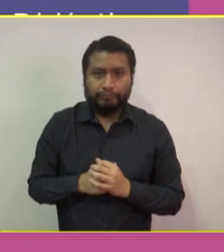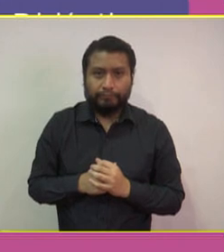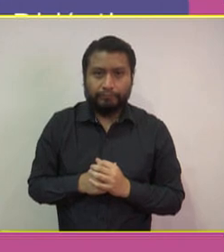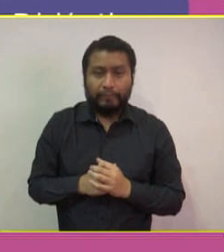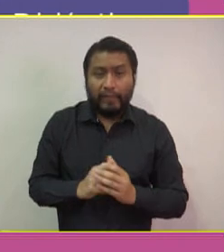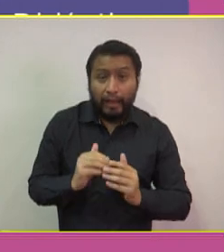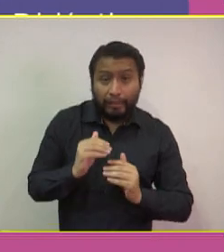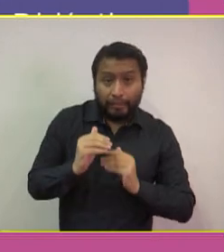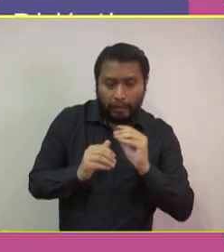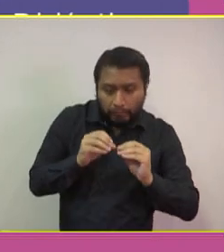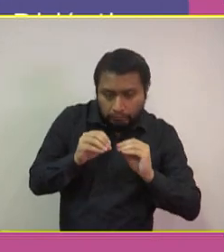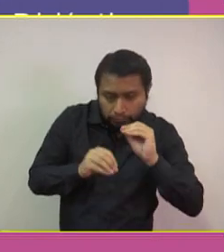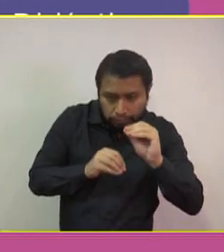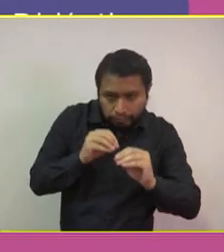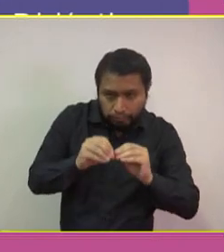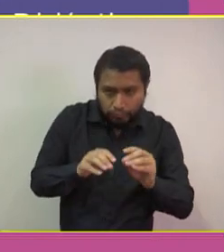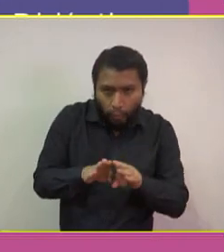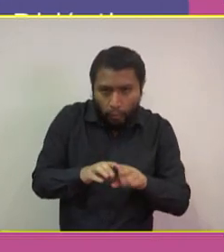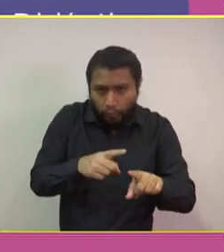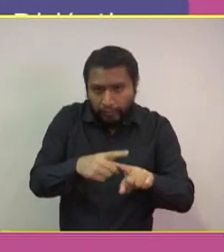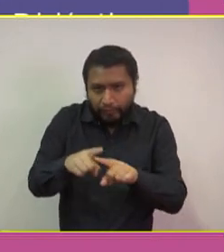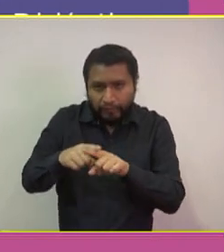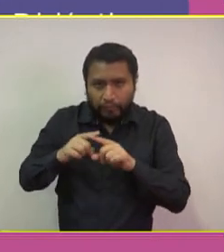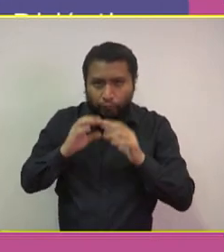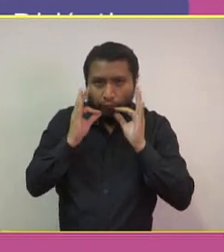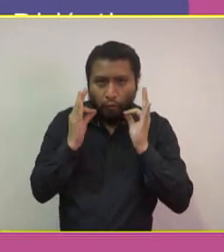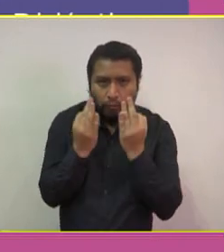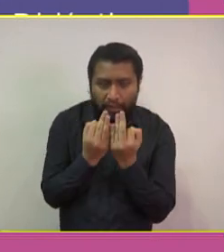fue desarrollar una exploración de formas